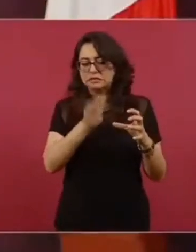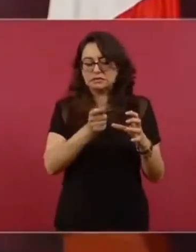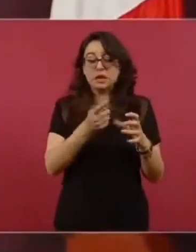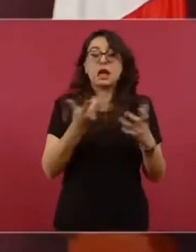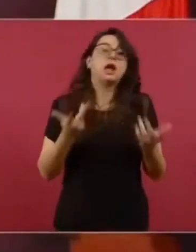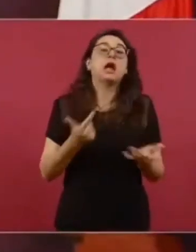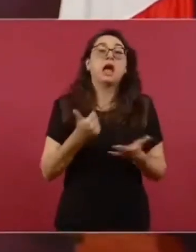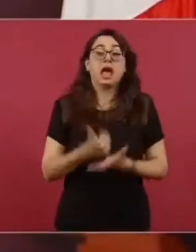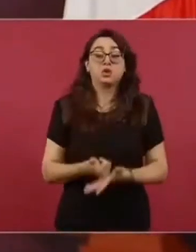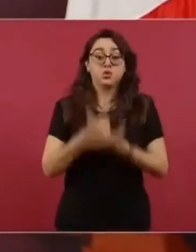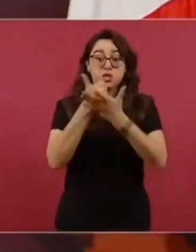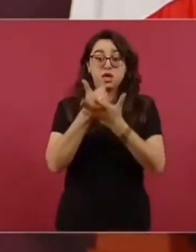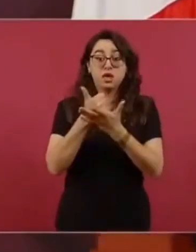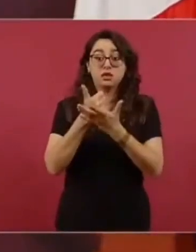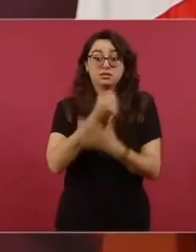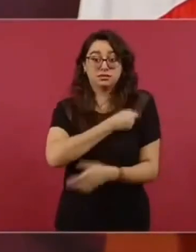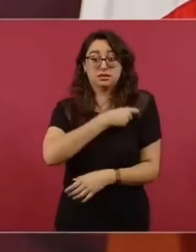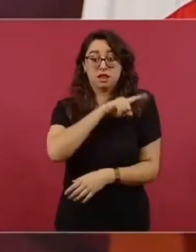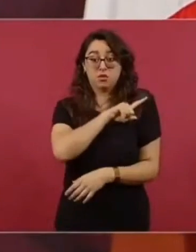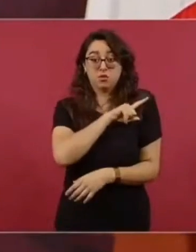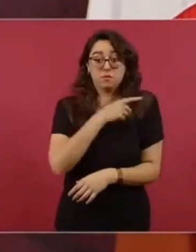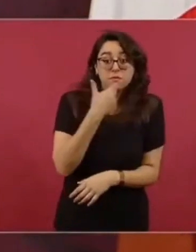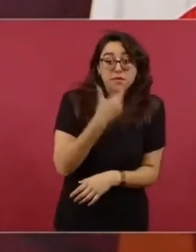de mexicanos y de estadounidenses.